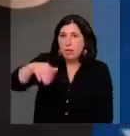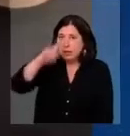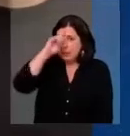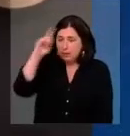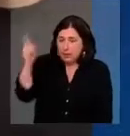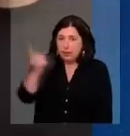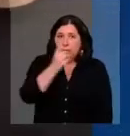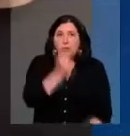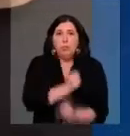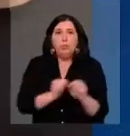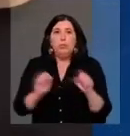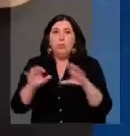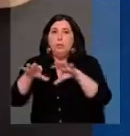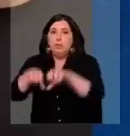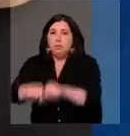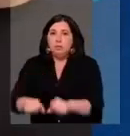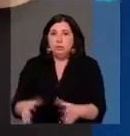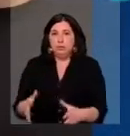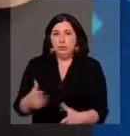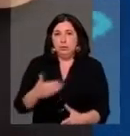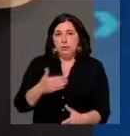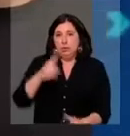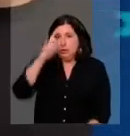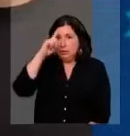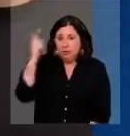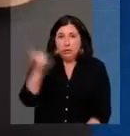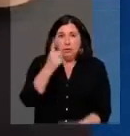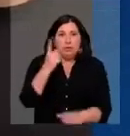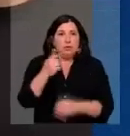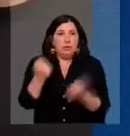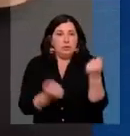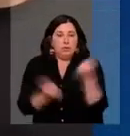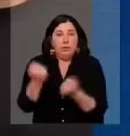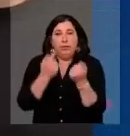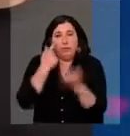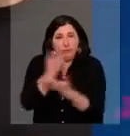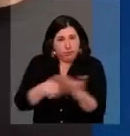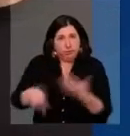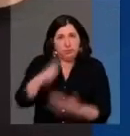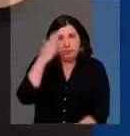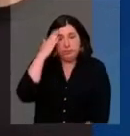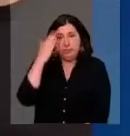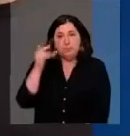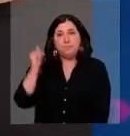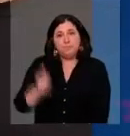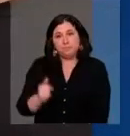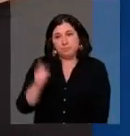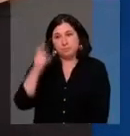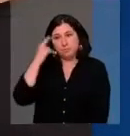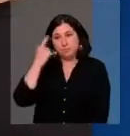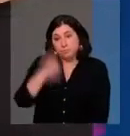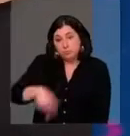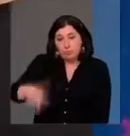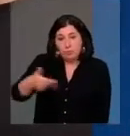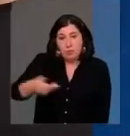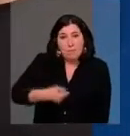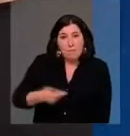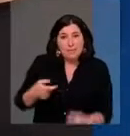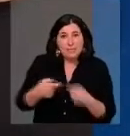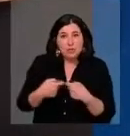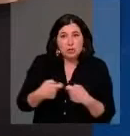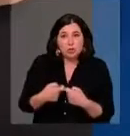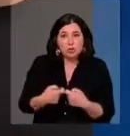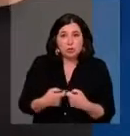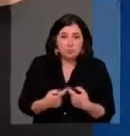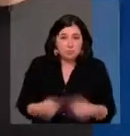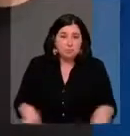sector transportista internacional de carga les ha llegado hotel esa posibilidad sí claro es lo que nos están pidiendo los socios en